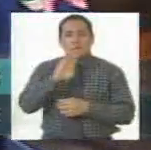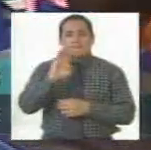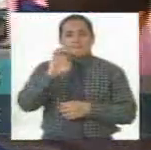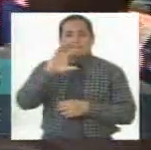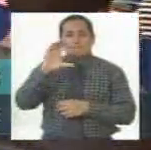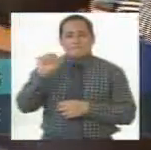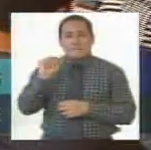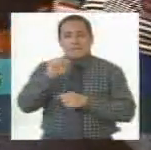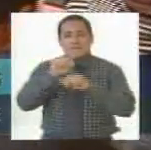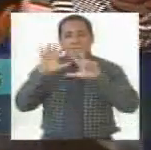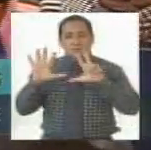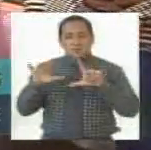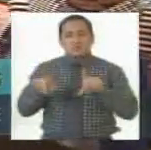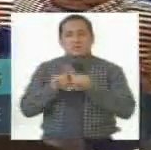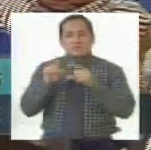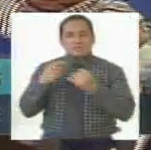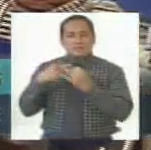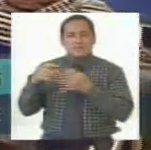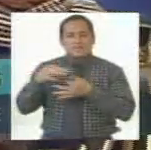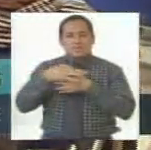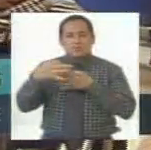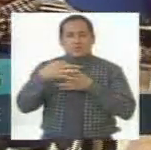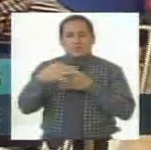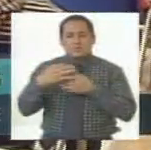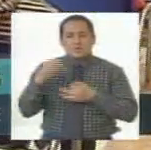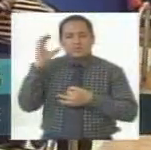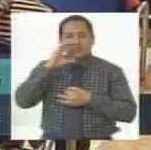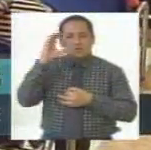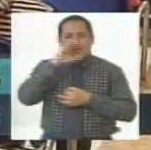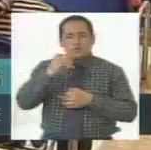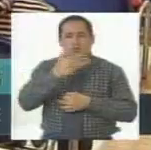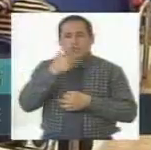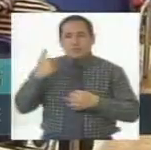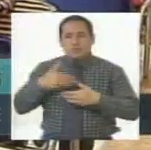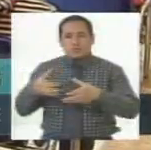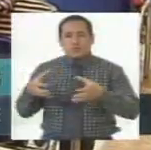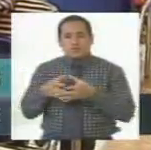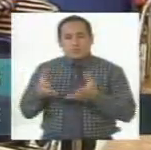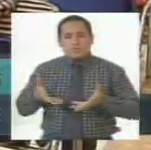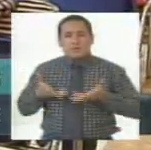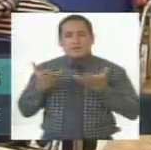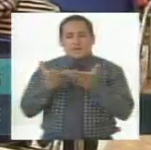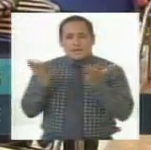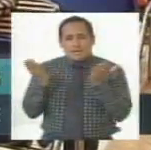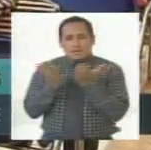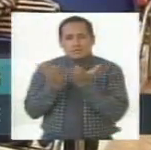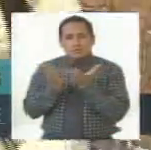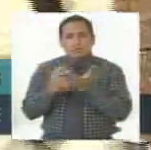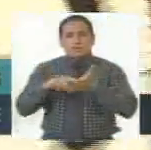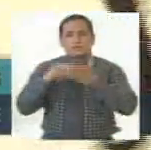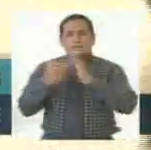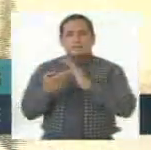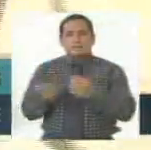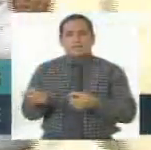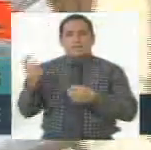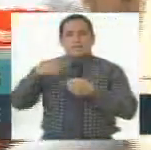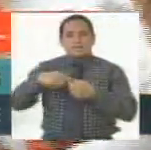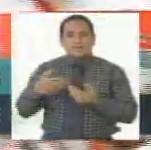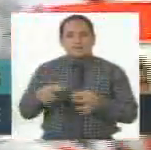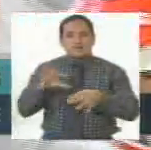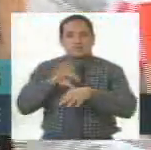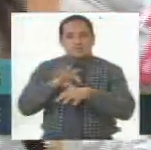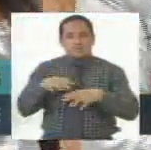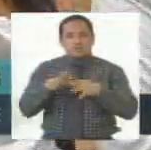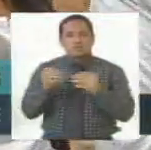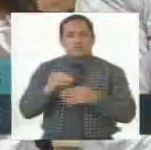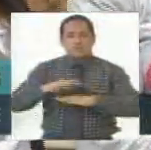diversas provincias de nuestro país en busca de los mejores alumnos para brindarles estudios que incluy en alojamiento seguro médico y una